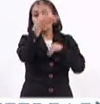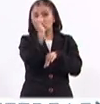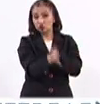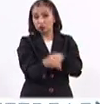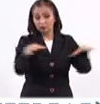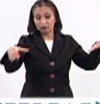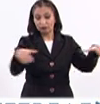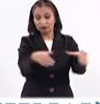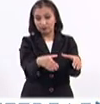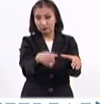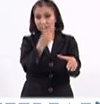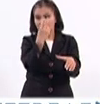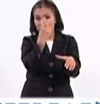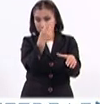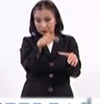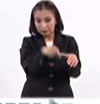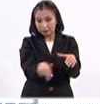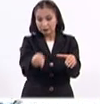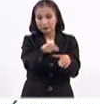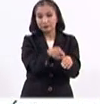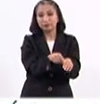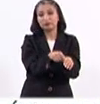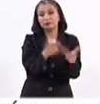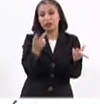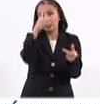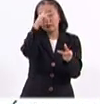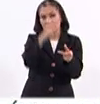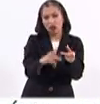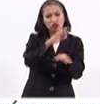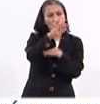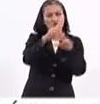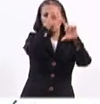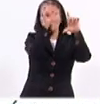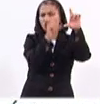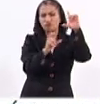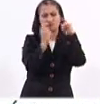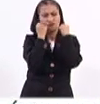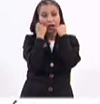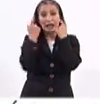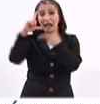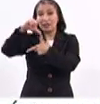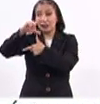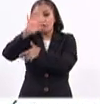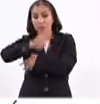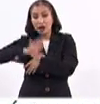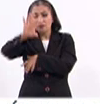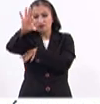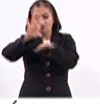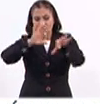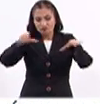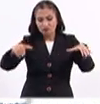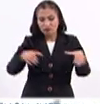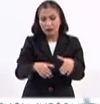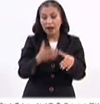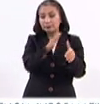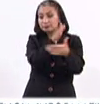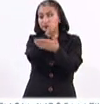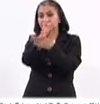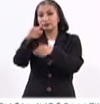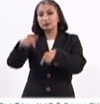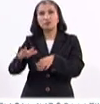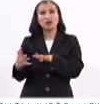a 25 estudiantes de México, de todo México y Latinoamérica.